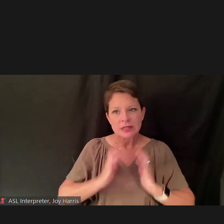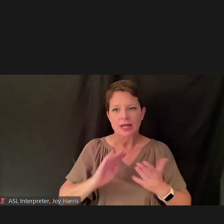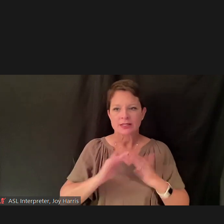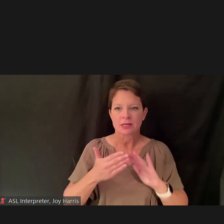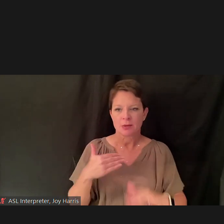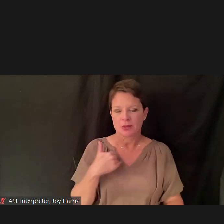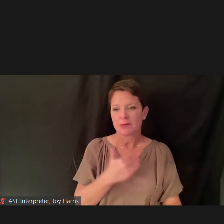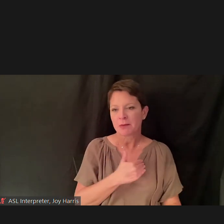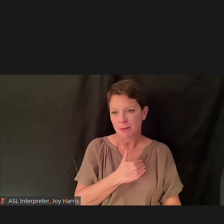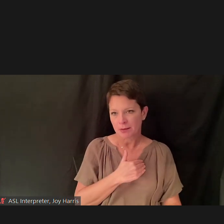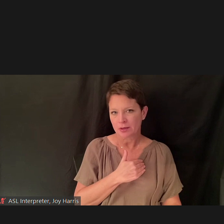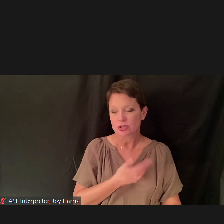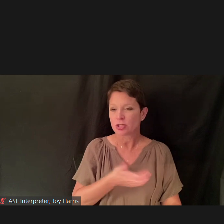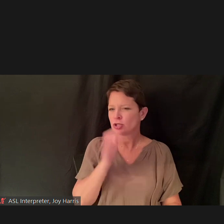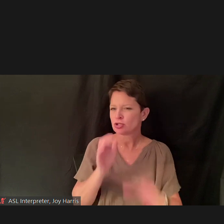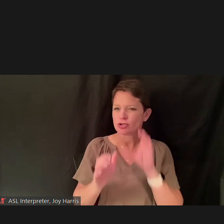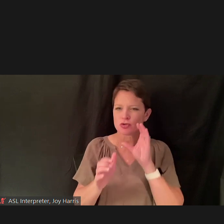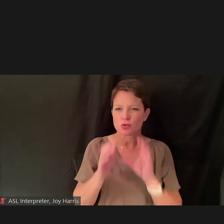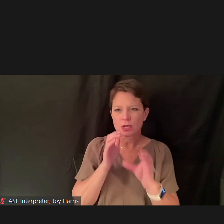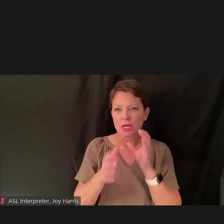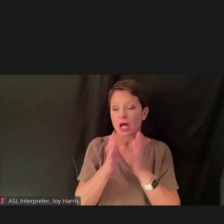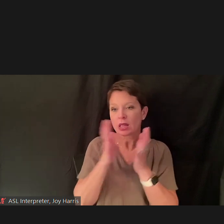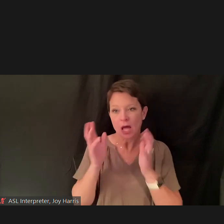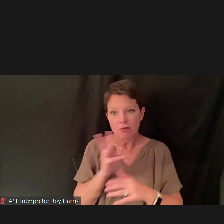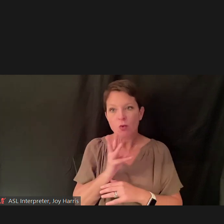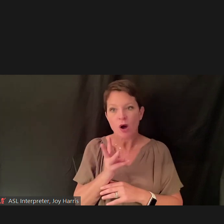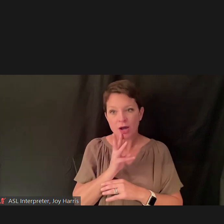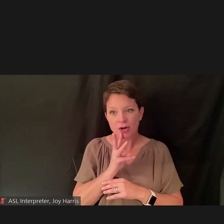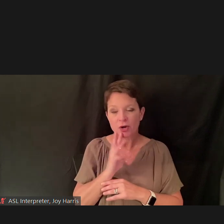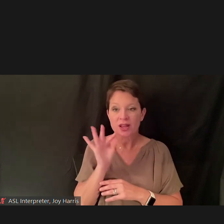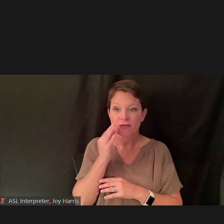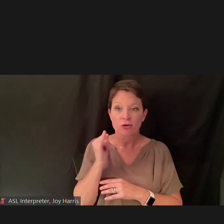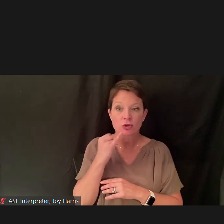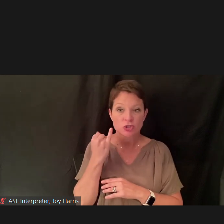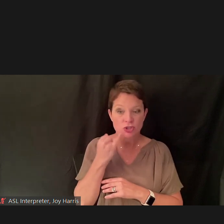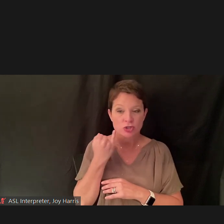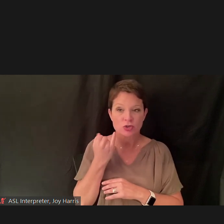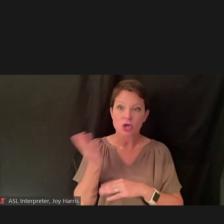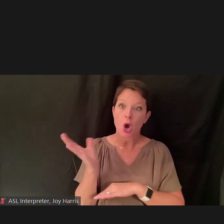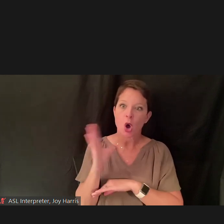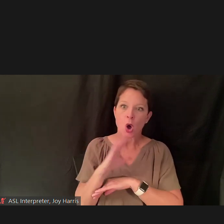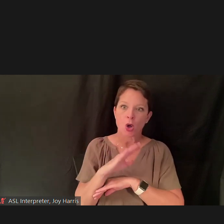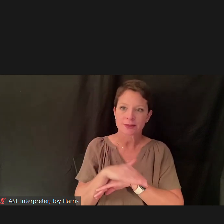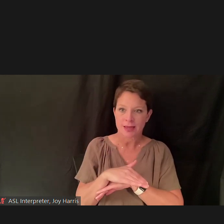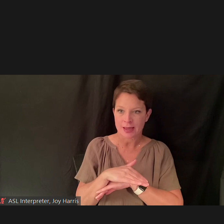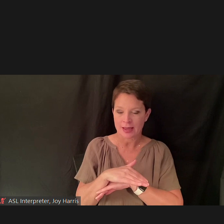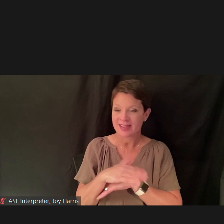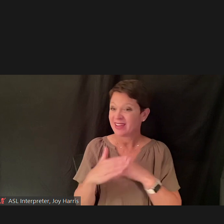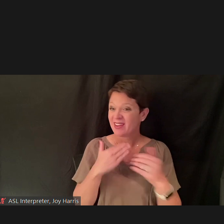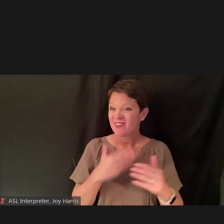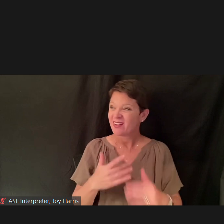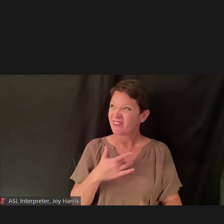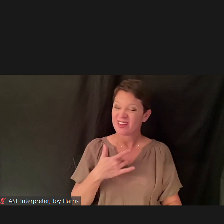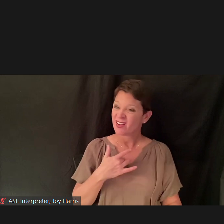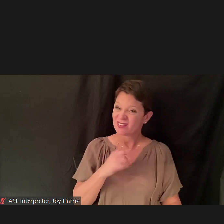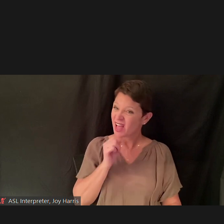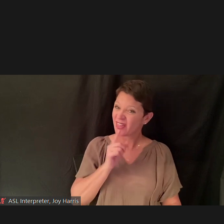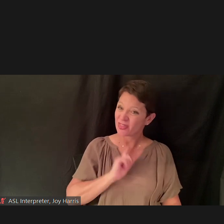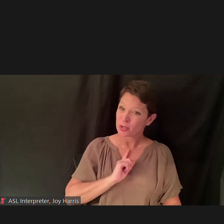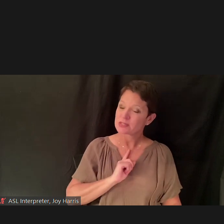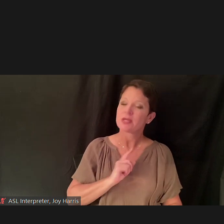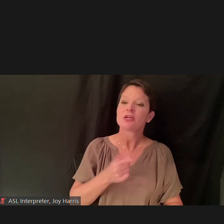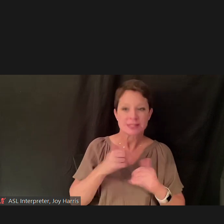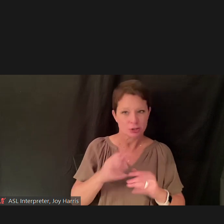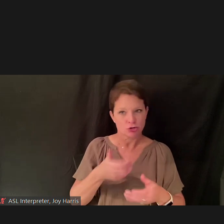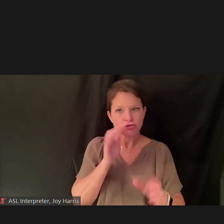Dice a sus clientes y miembros de la comunidad que tomen suficiente agua, jugos a